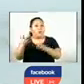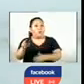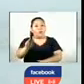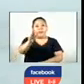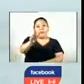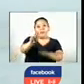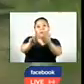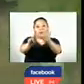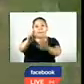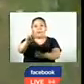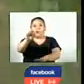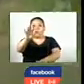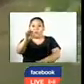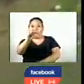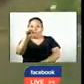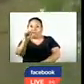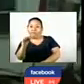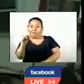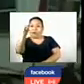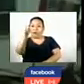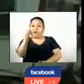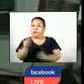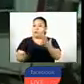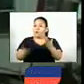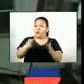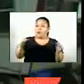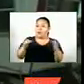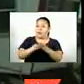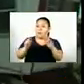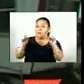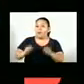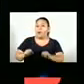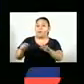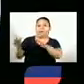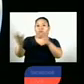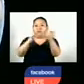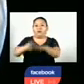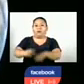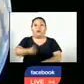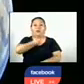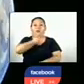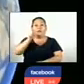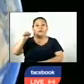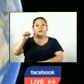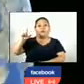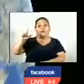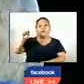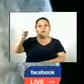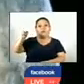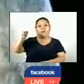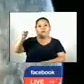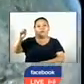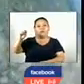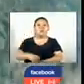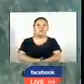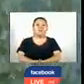.5 grados o más tenemos unas probabilidades más altas de tener huracanes Alonso Castillo Voz de América Miami